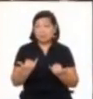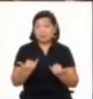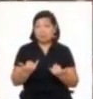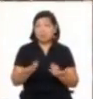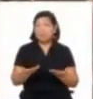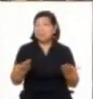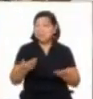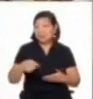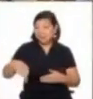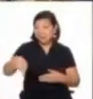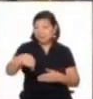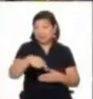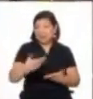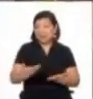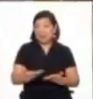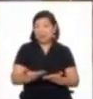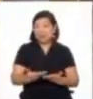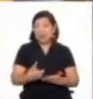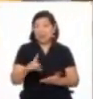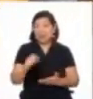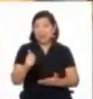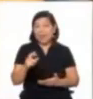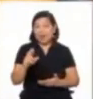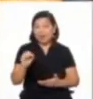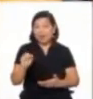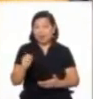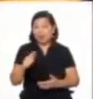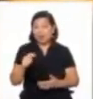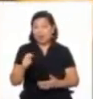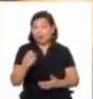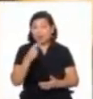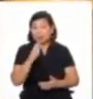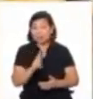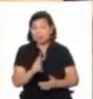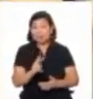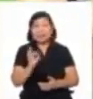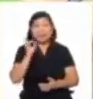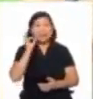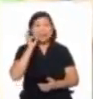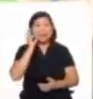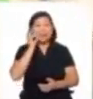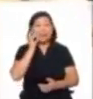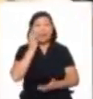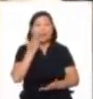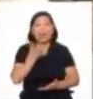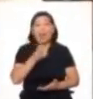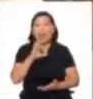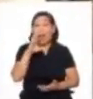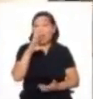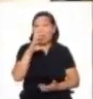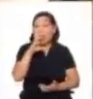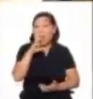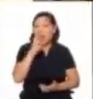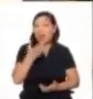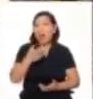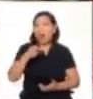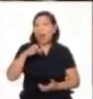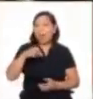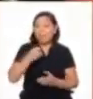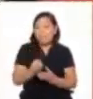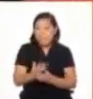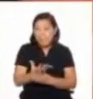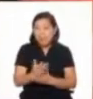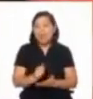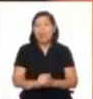puesto ubicado aquí en la avenida de la Rosa Toro, en donde podemos encontrar los ricos jugos de naranja, jugo de piña. Vamos a